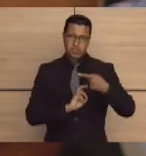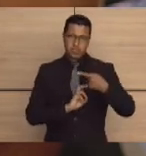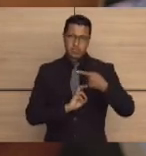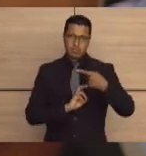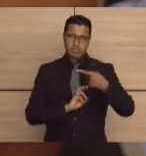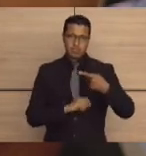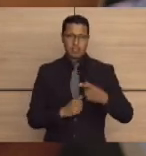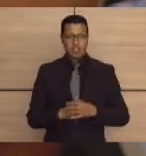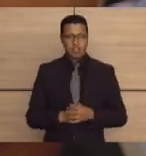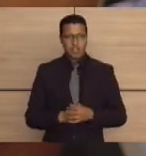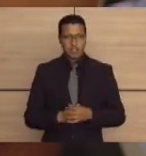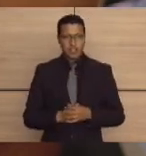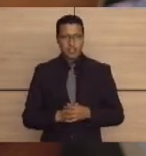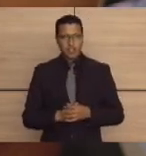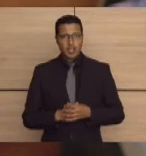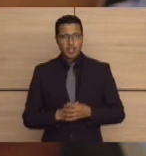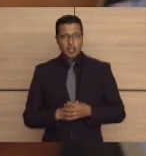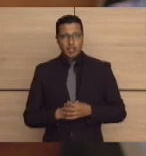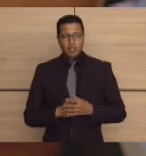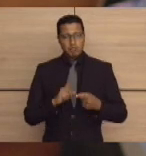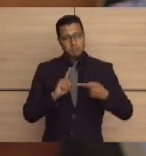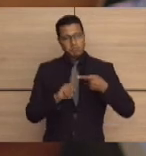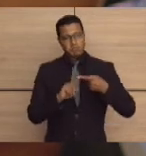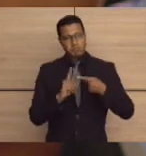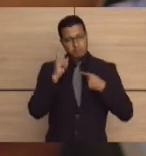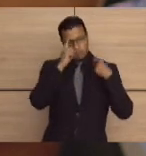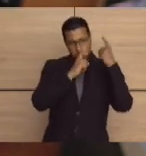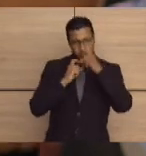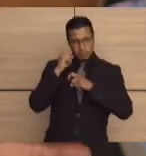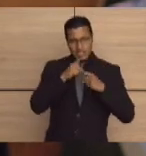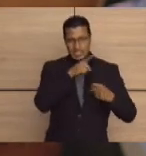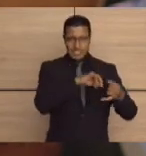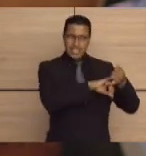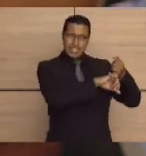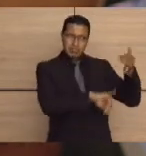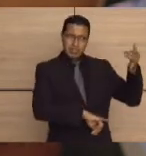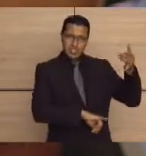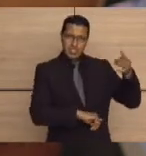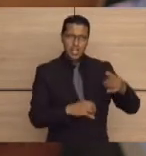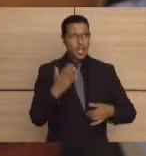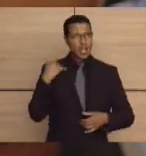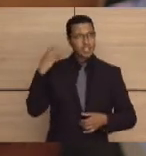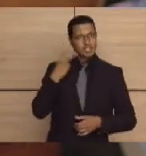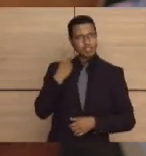creo que hay que preguntarse qué tareas de la independencia se cumplieron hace dos siglos.